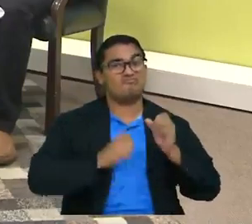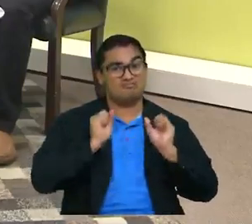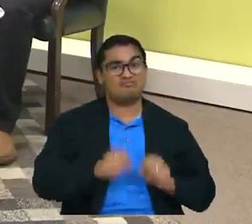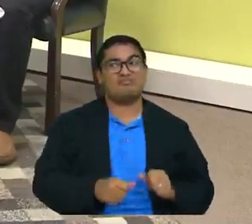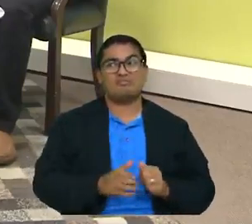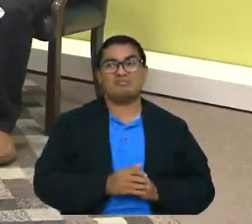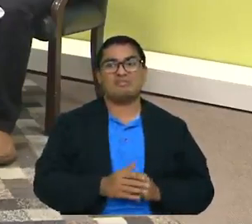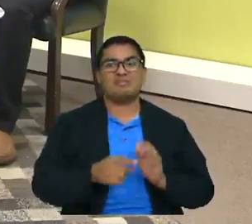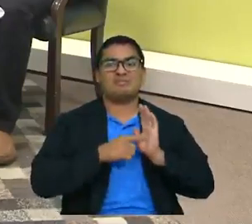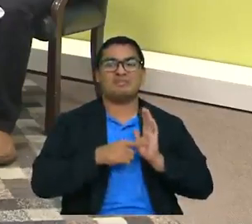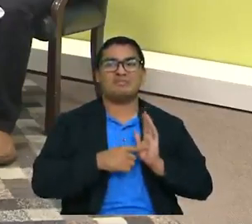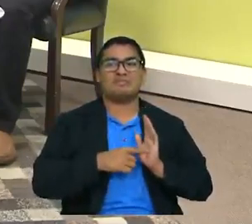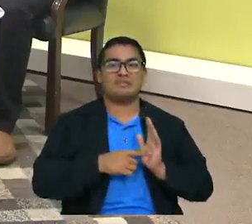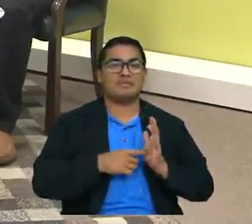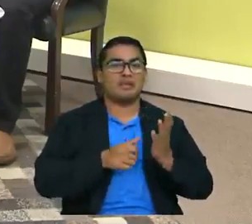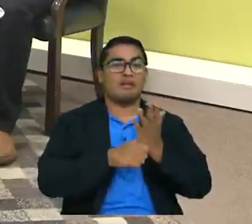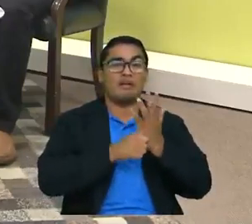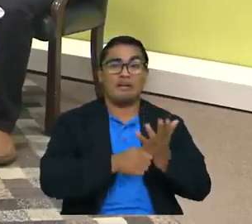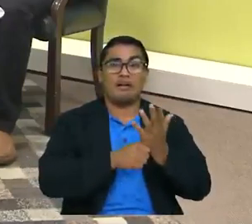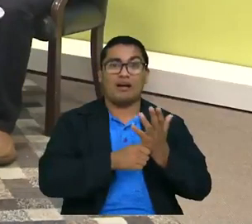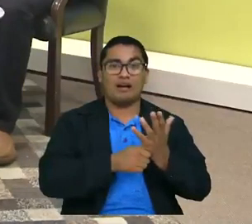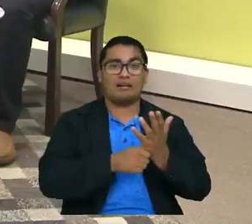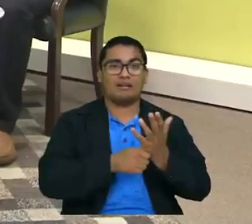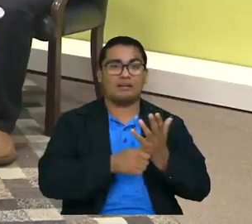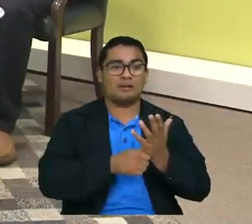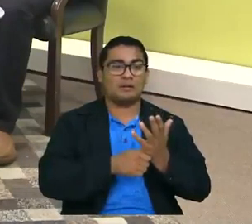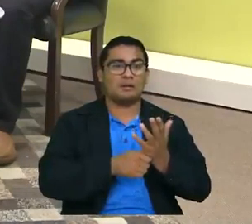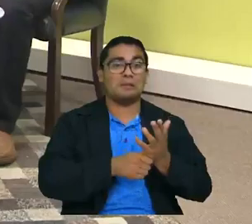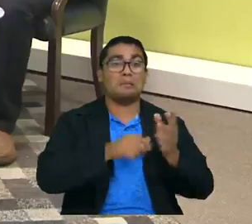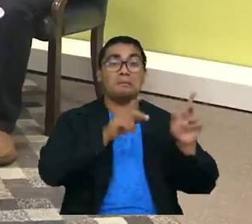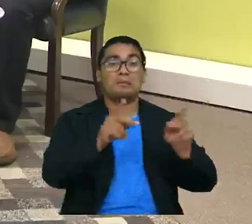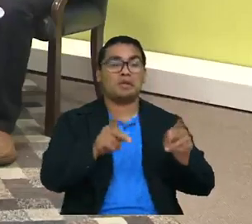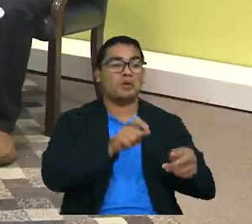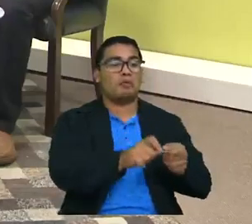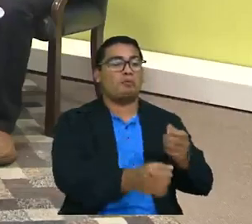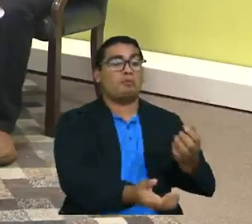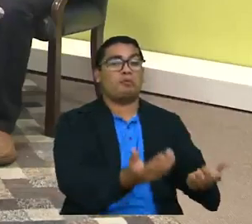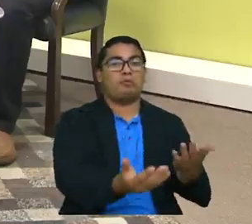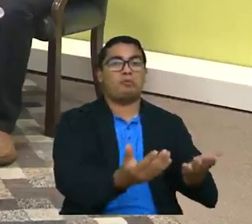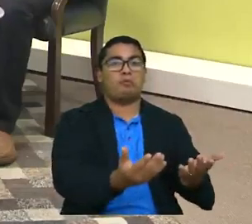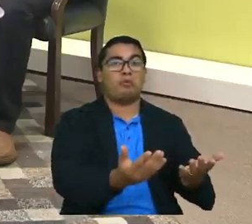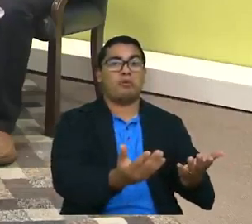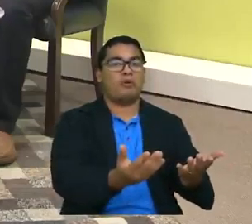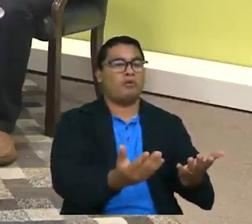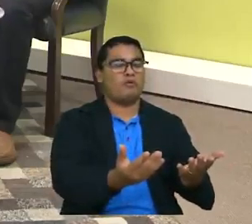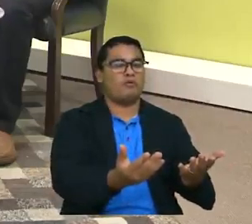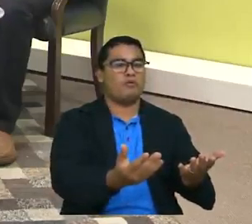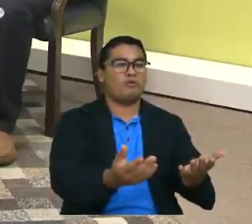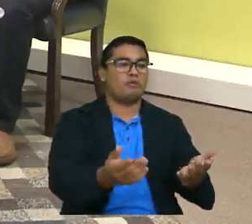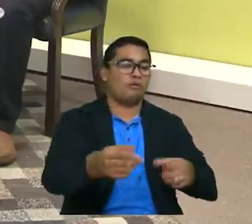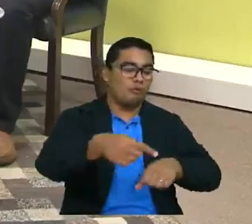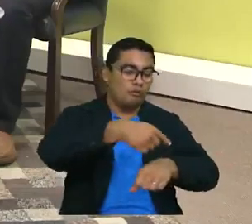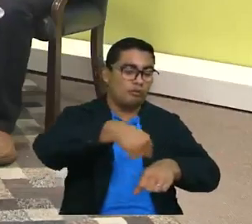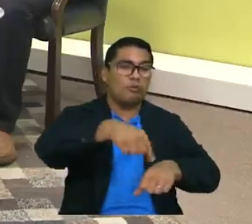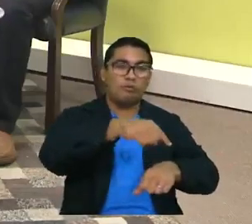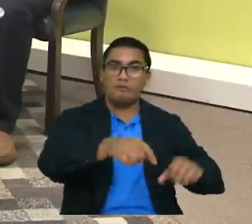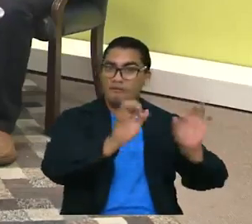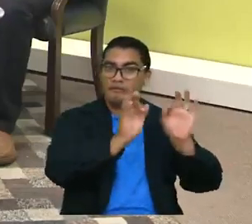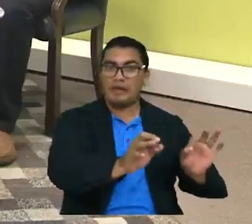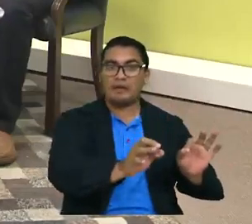de cocción de las carnes es muy importante para que ellas puedan quedar lo más limpia posible, el tiempo